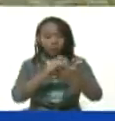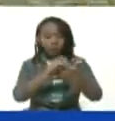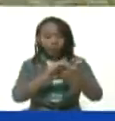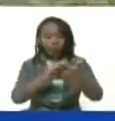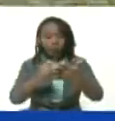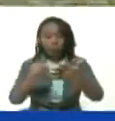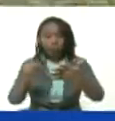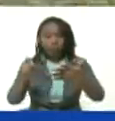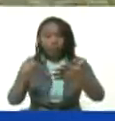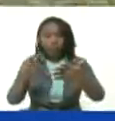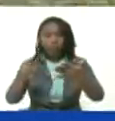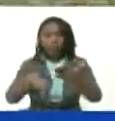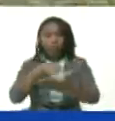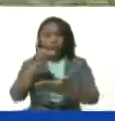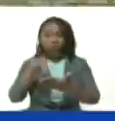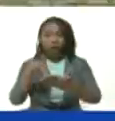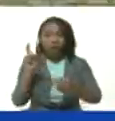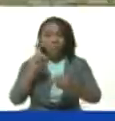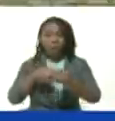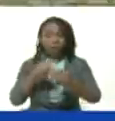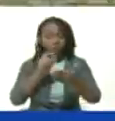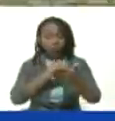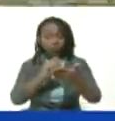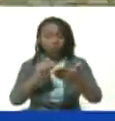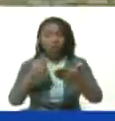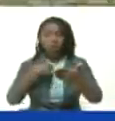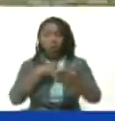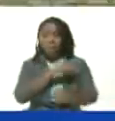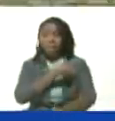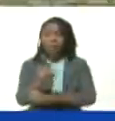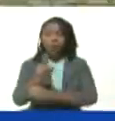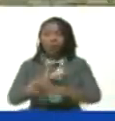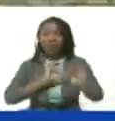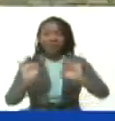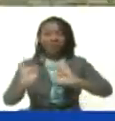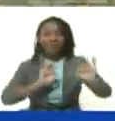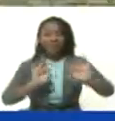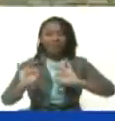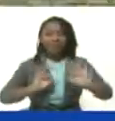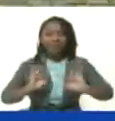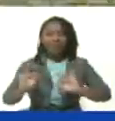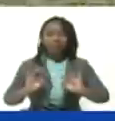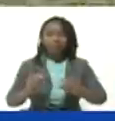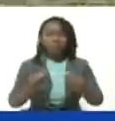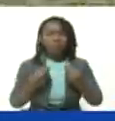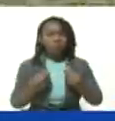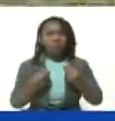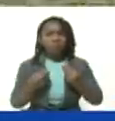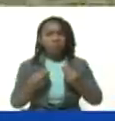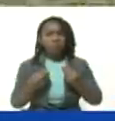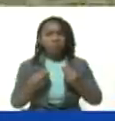registro nacional, di la orden de iniciar los preparativos para,